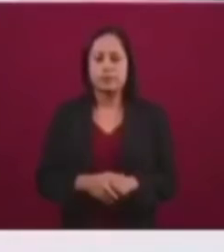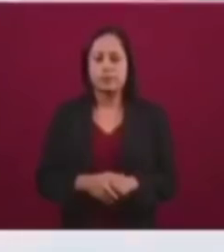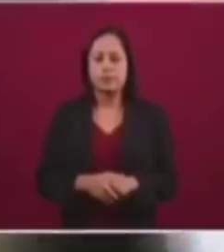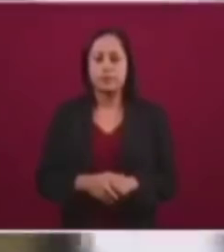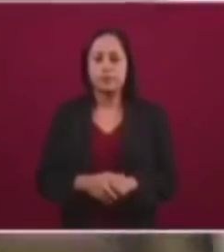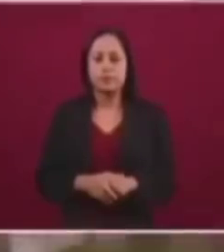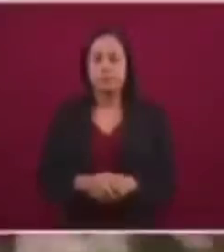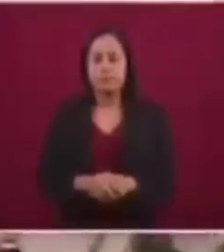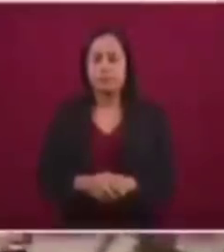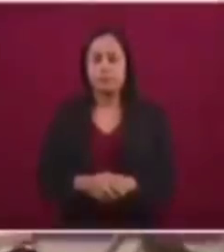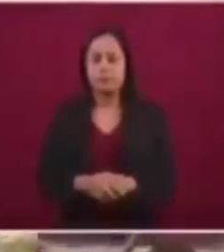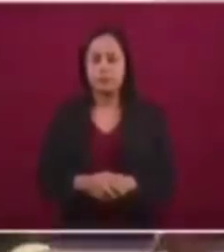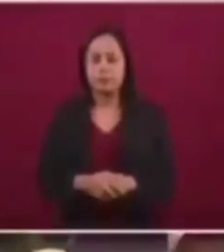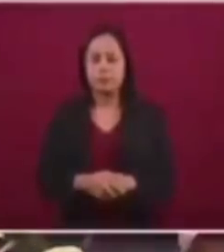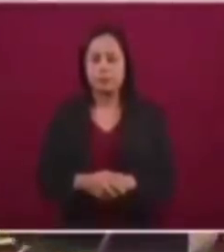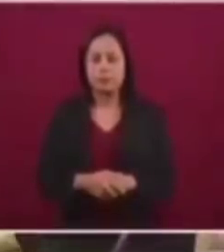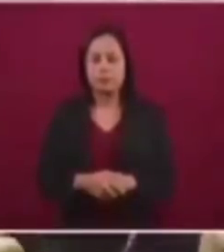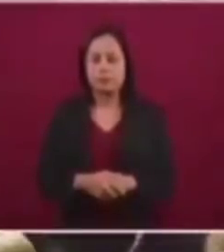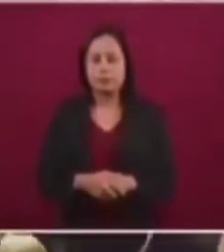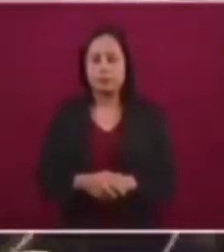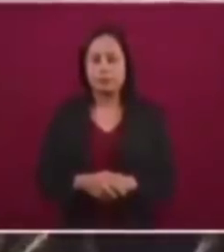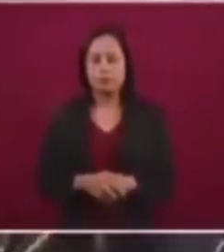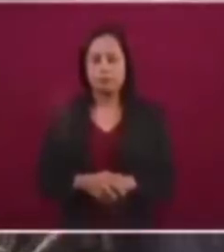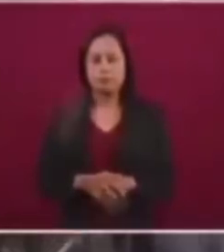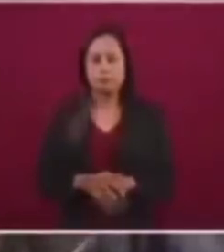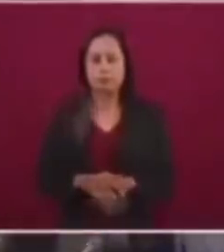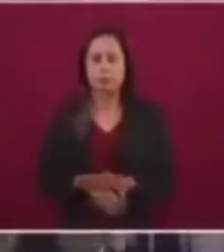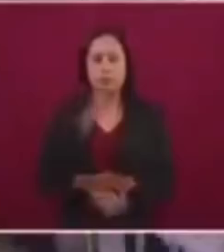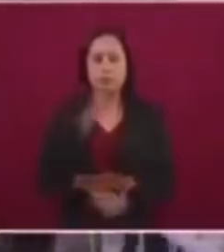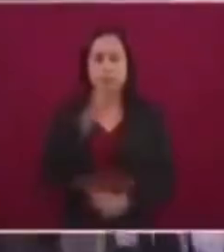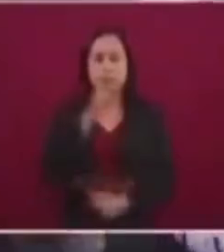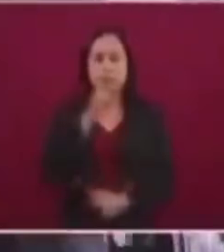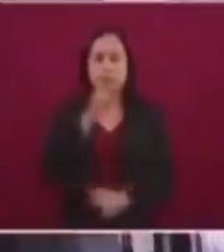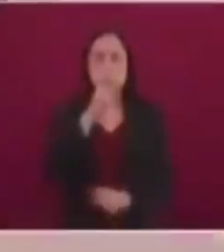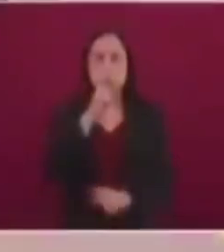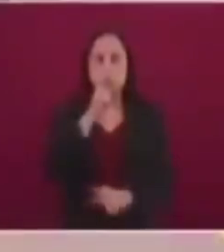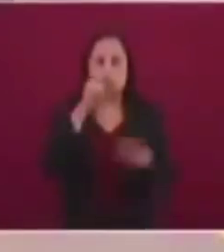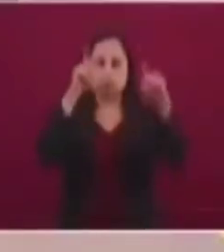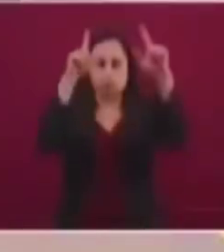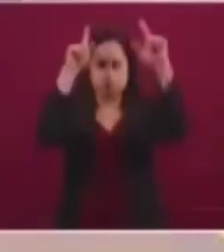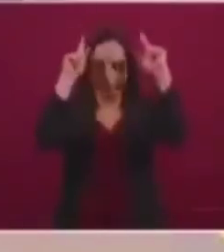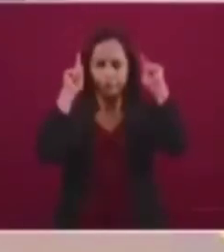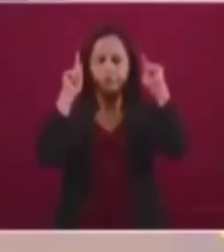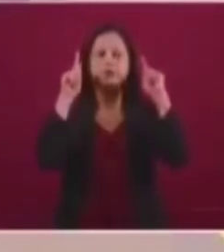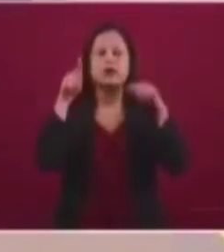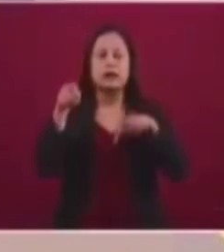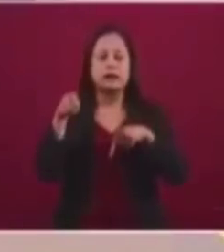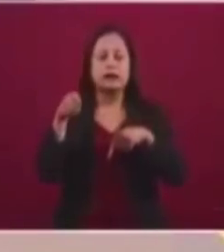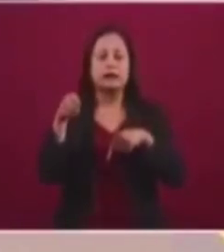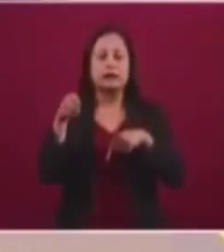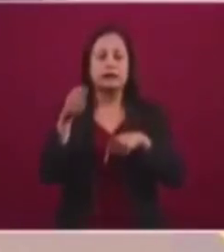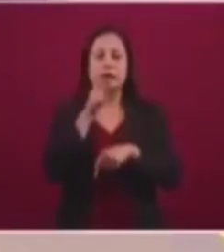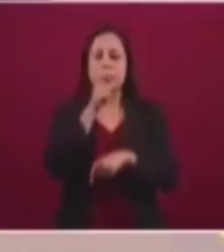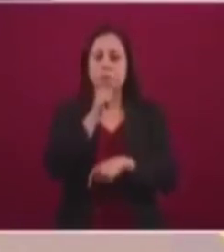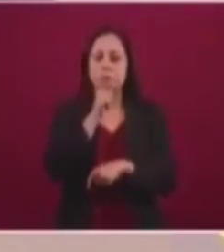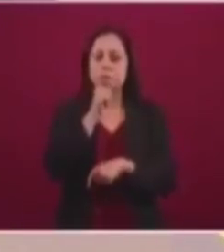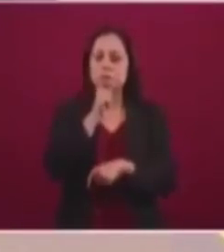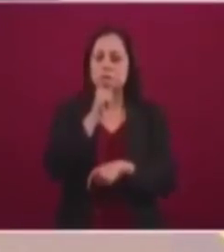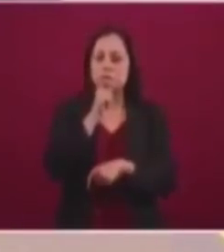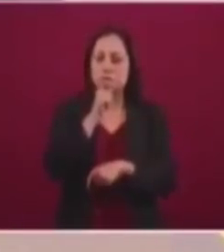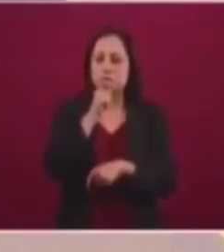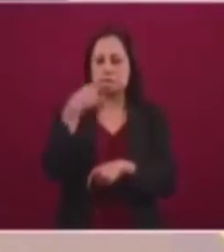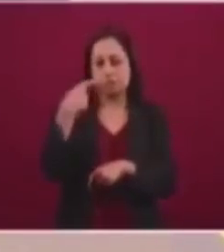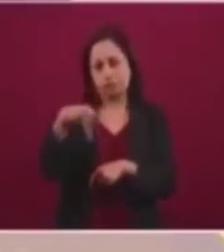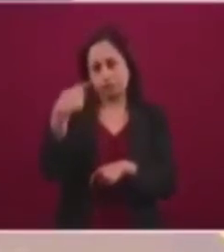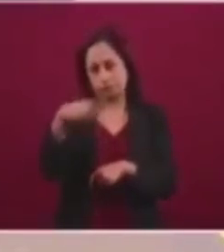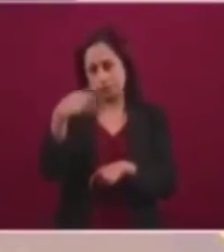Almanza, acompañado de la banda de guerra. Uy, vea, carros. Participación de la Marina, la bandera de Torrotín. Ah, sí, ve que están